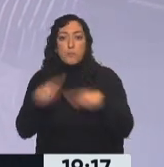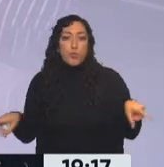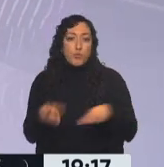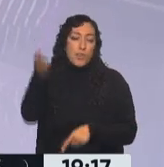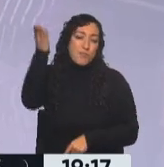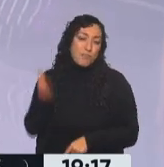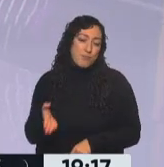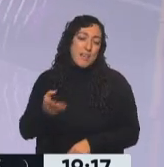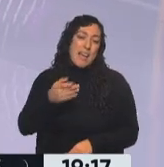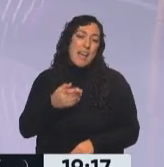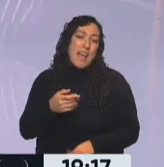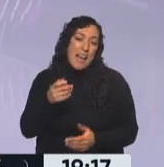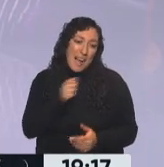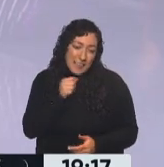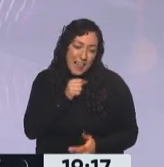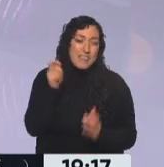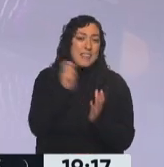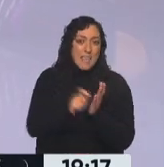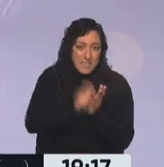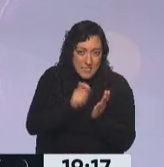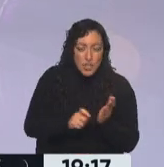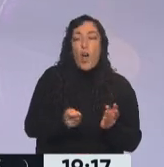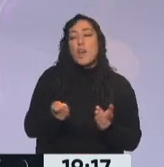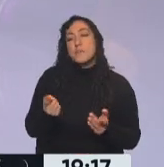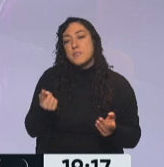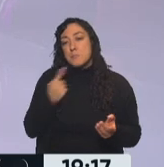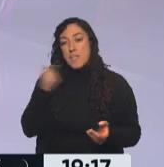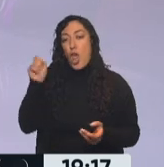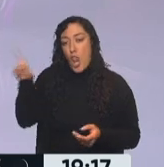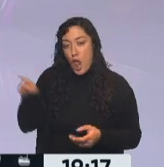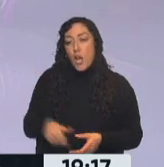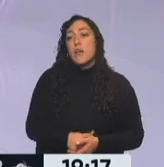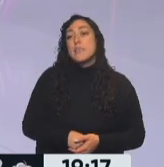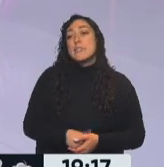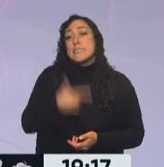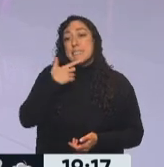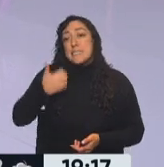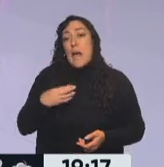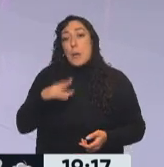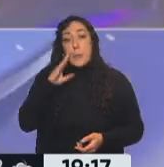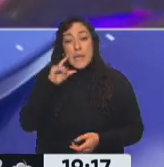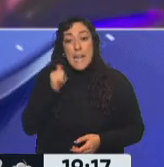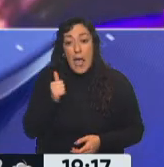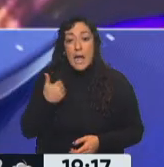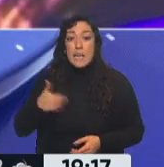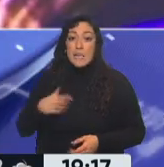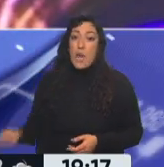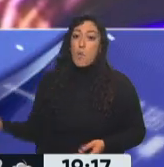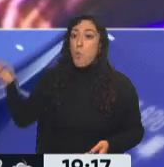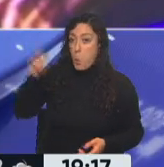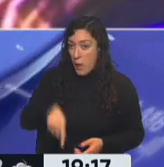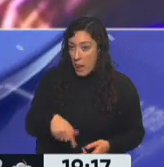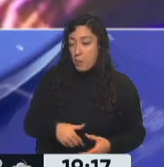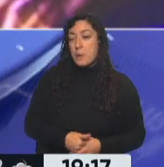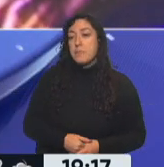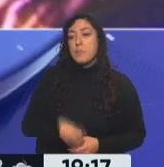el cantautor español y estoy hablando de Joaquín Sabina, que vuelve a la Argentina y donde se va a estar presentando en